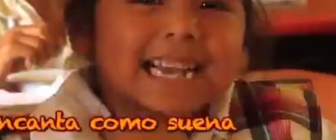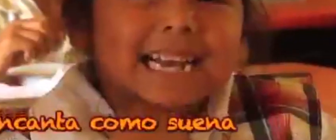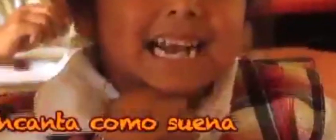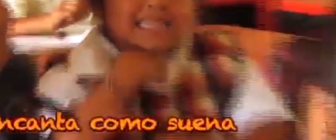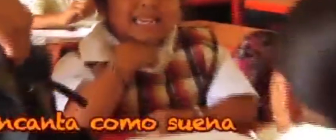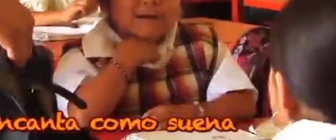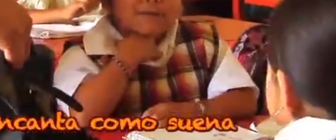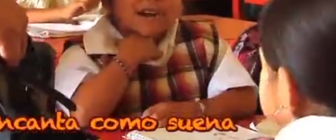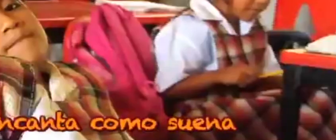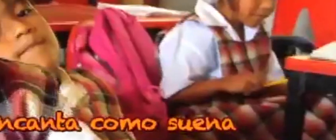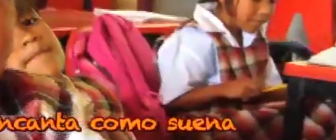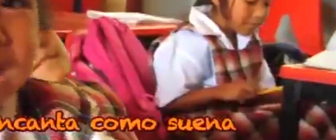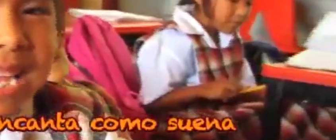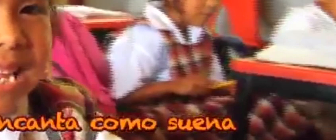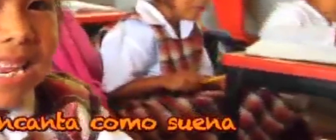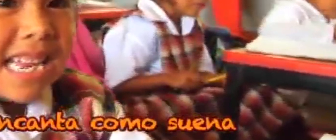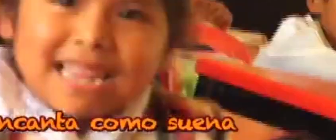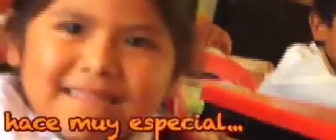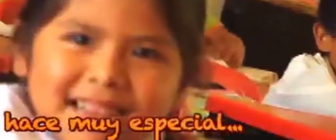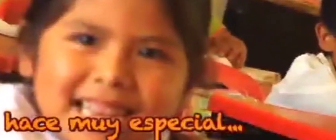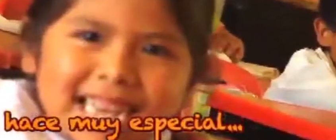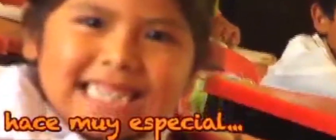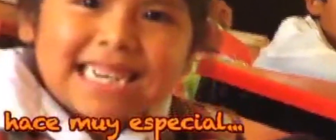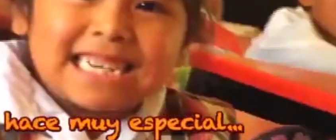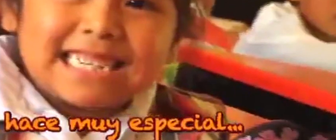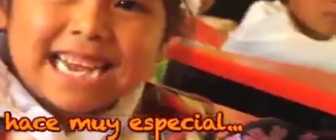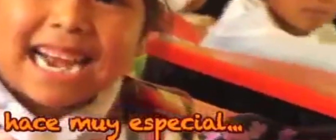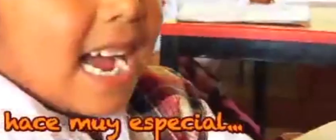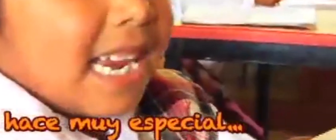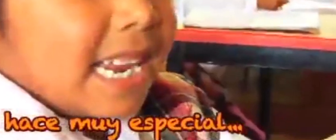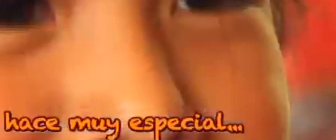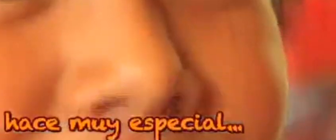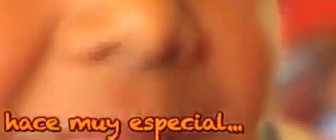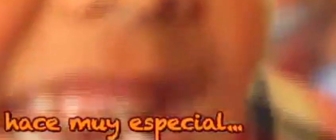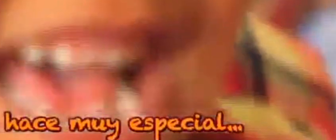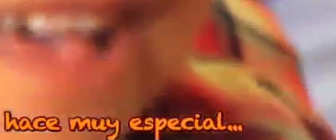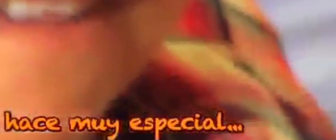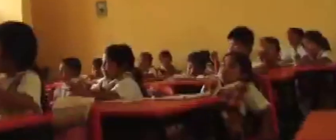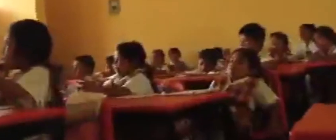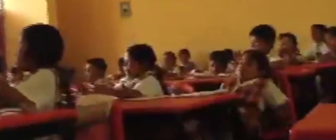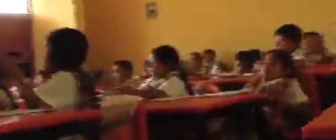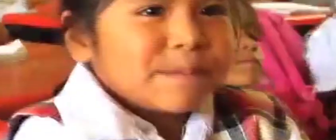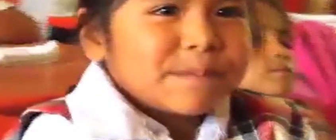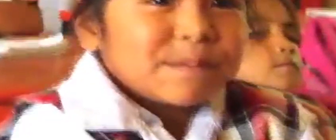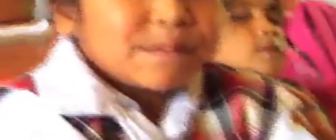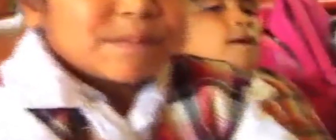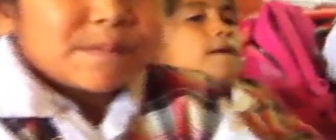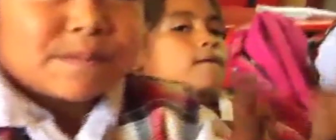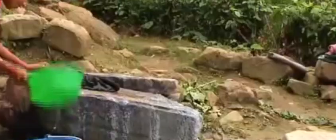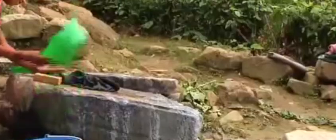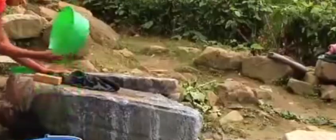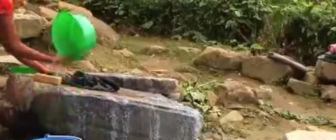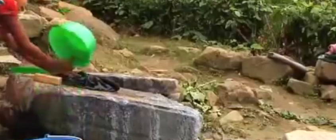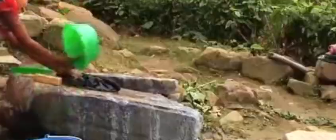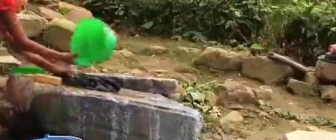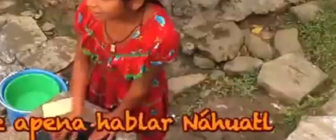Espacio que en casa mukaki, tu enes mesia cani ni wala.